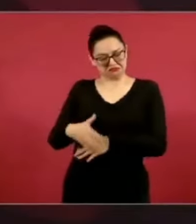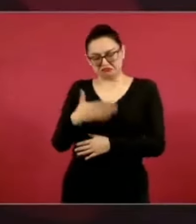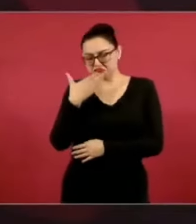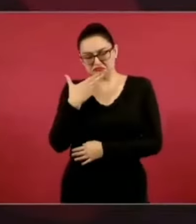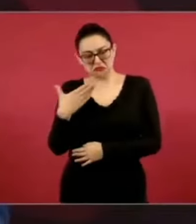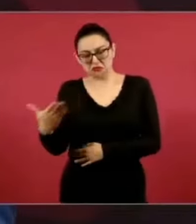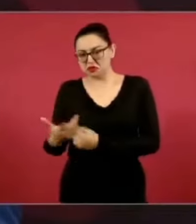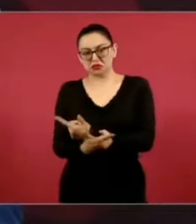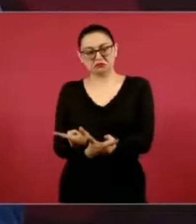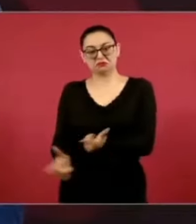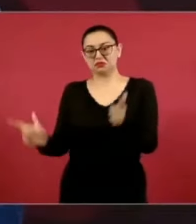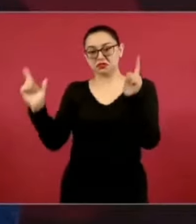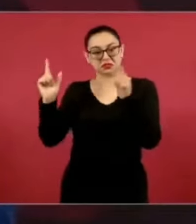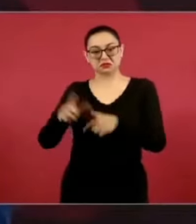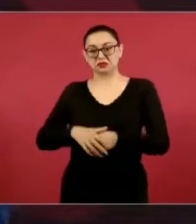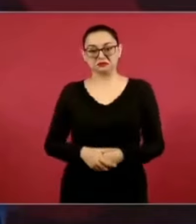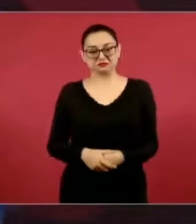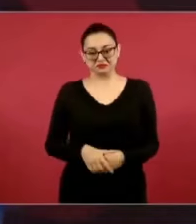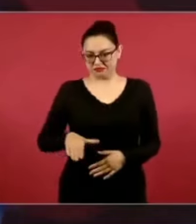ya lo expresé,